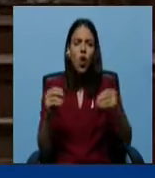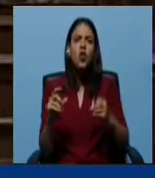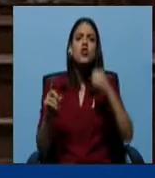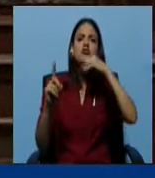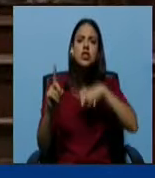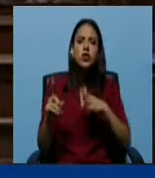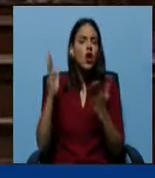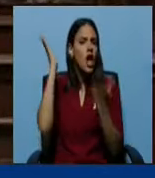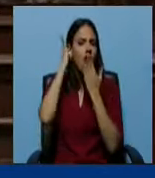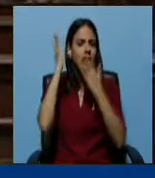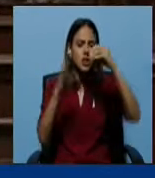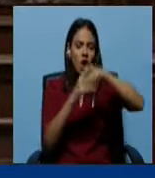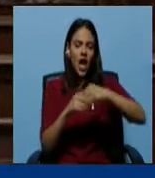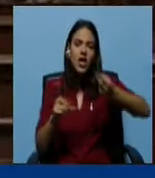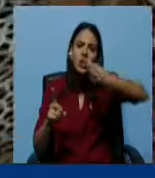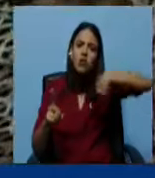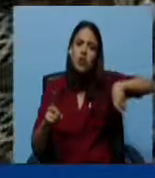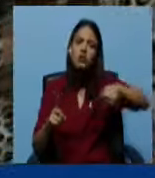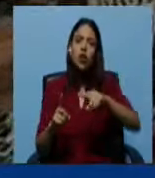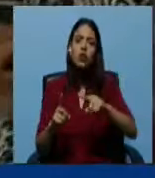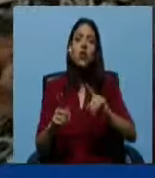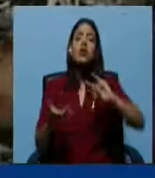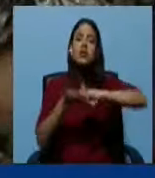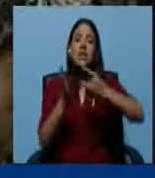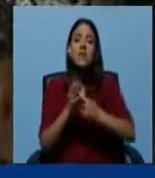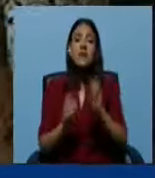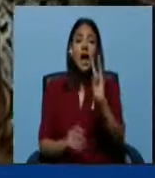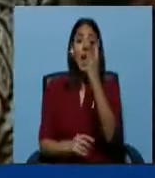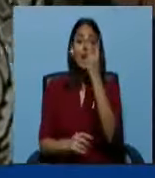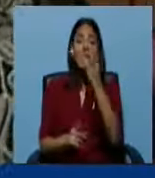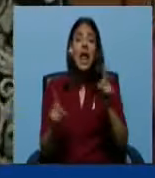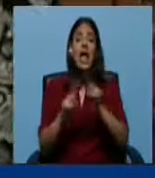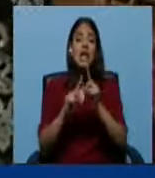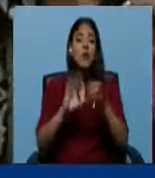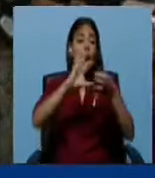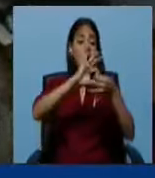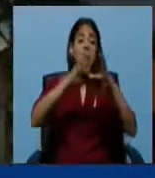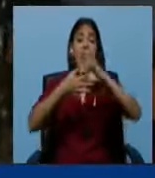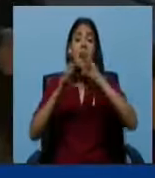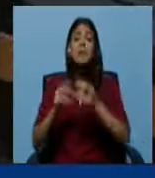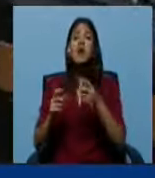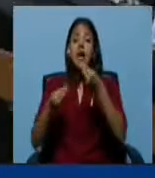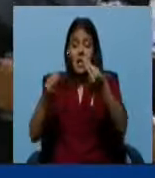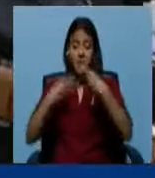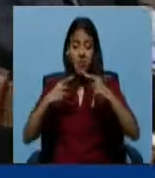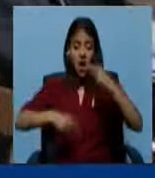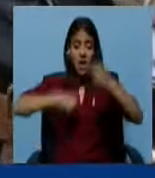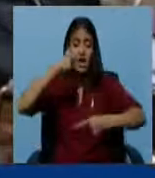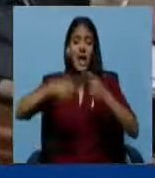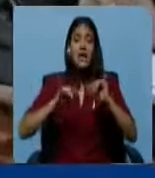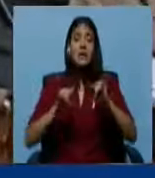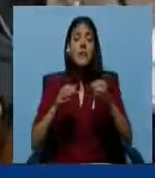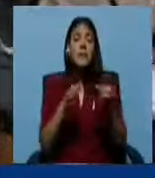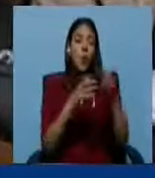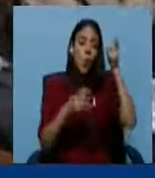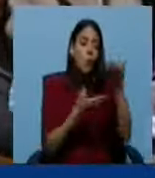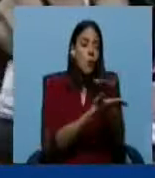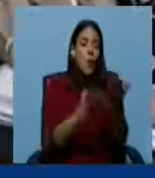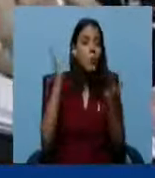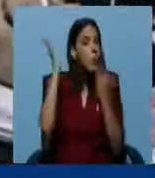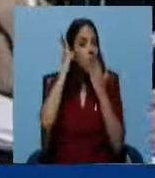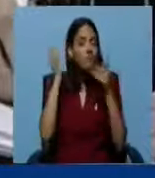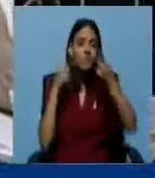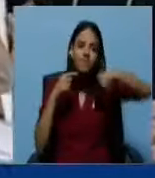quechuas. Son las tres armonías que recibimos como herencia de los pueblos originarios. Se pasó del tiempo